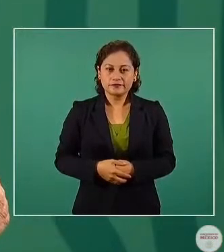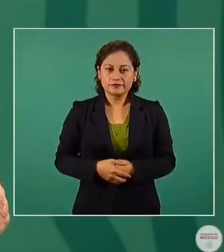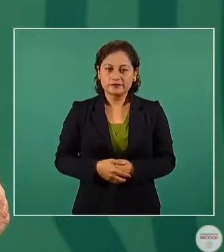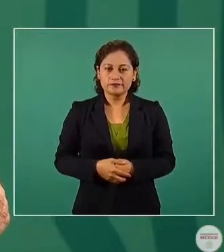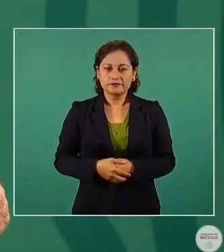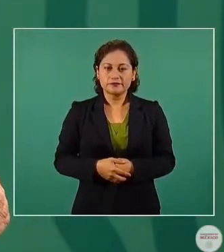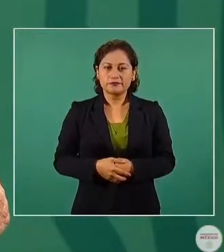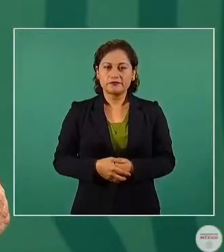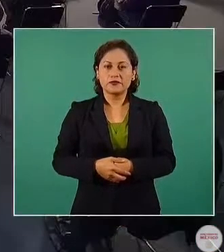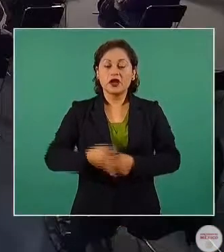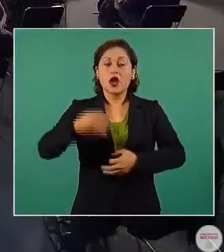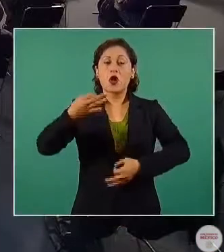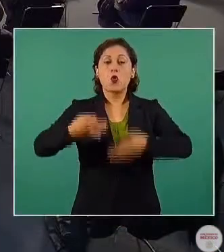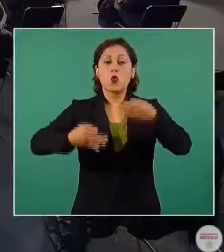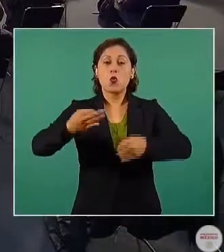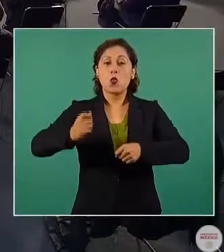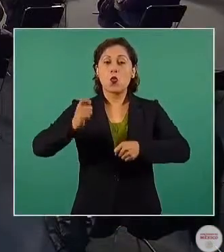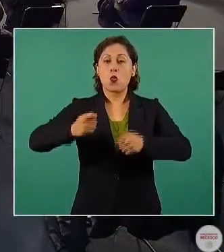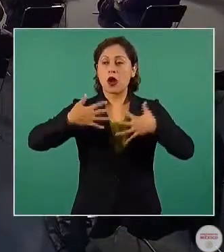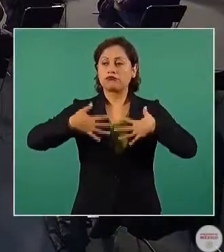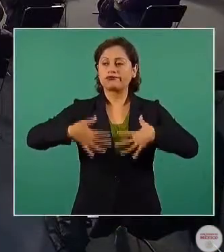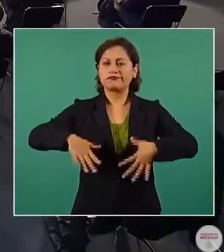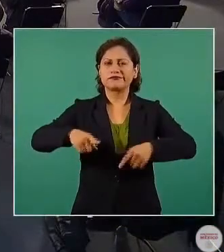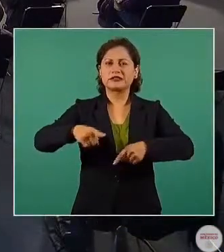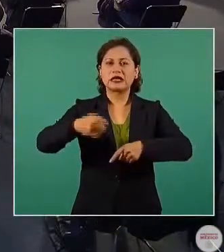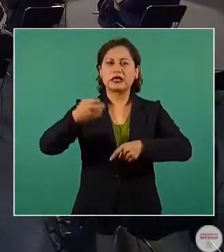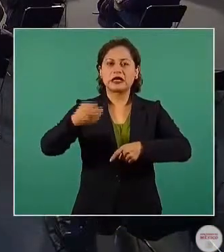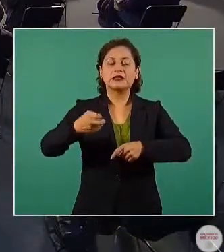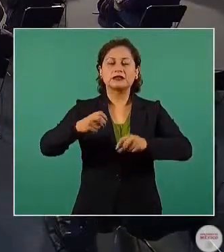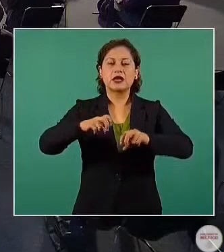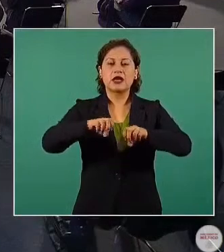de 5 jueces.